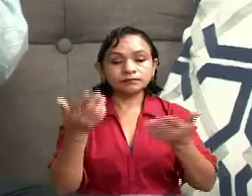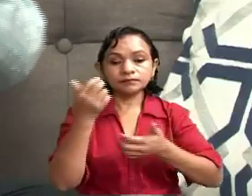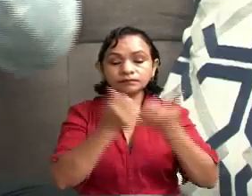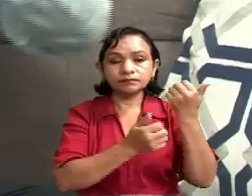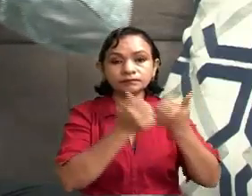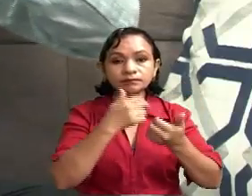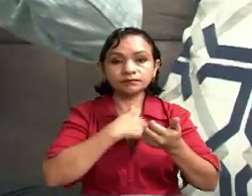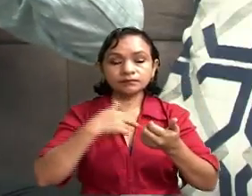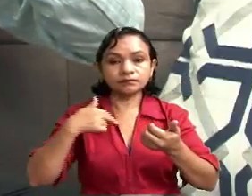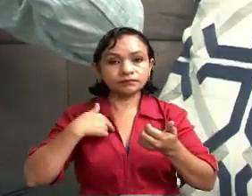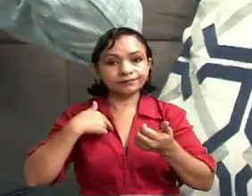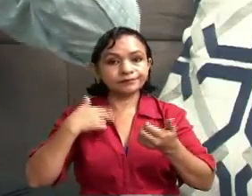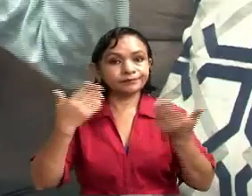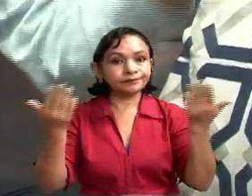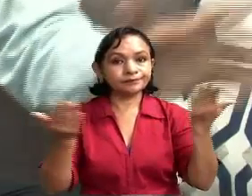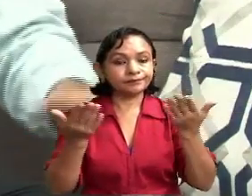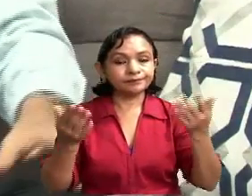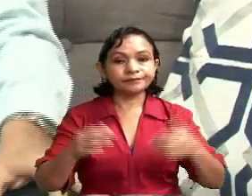que le causaron fue